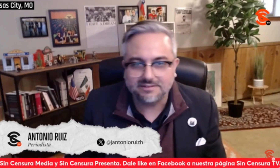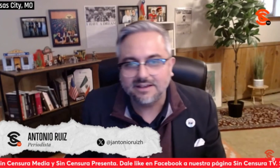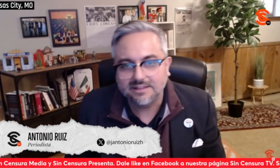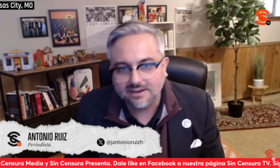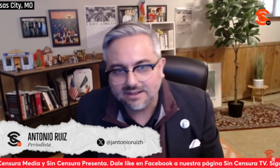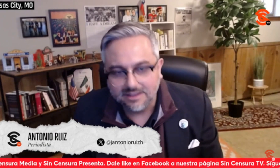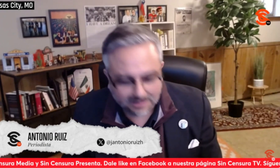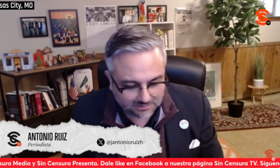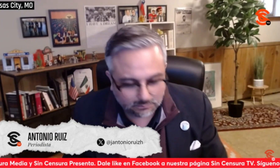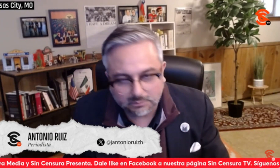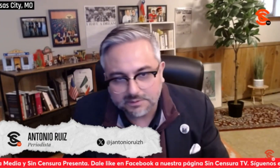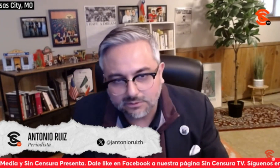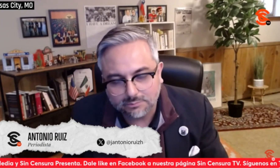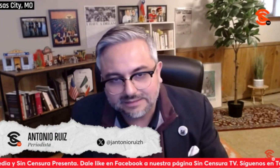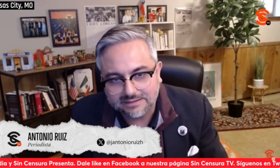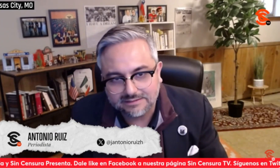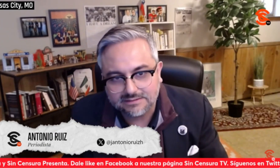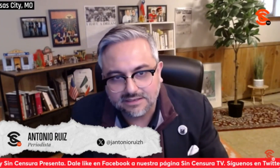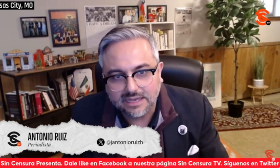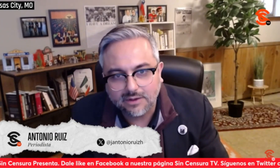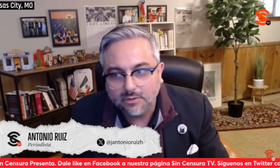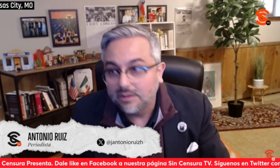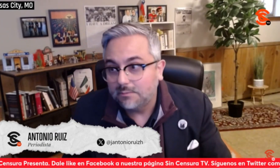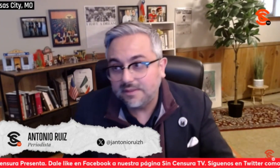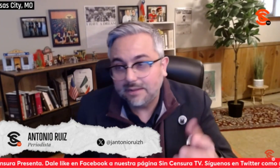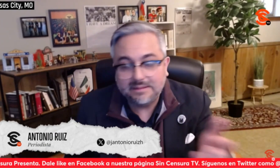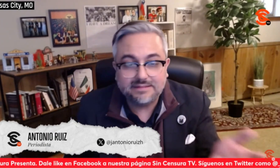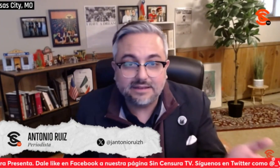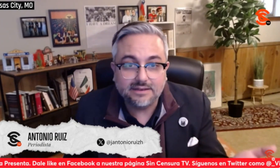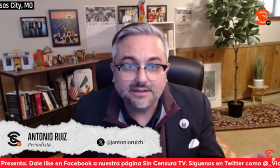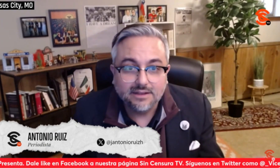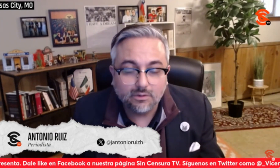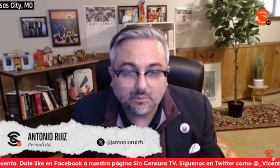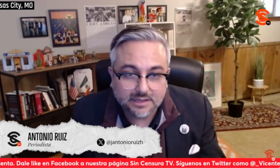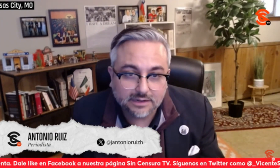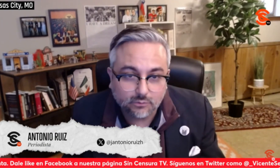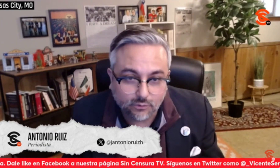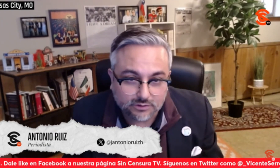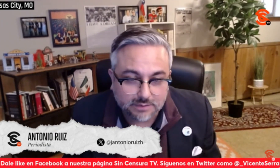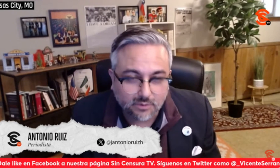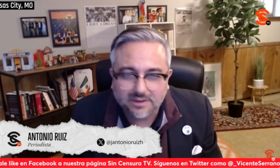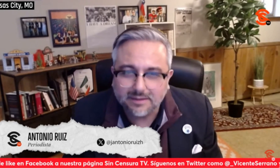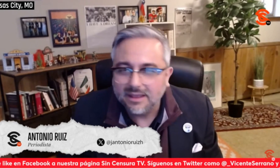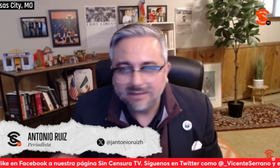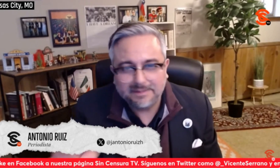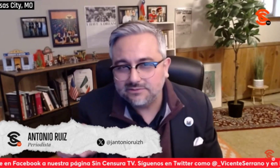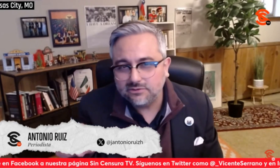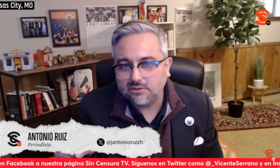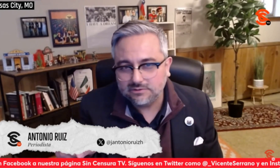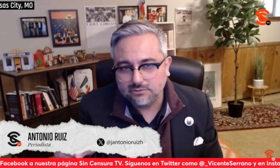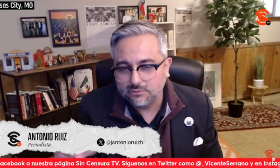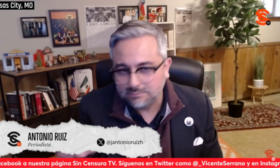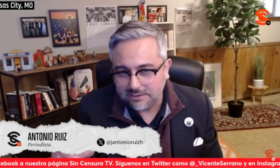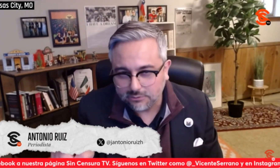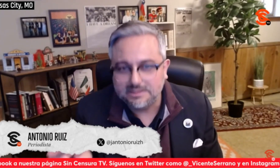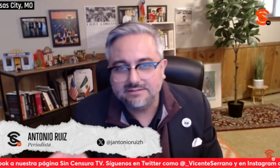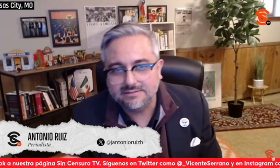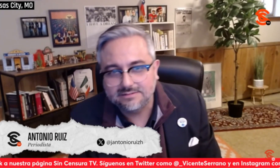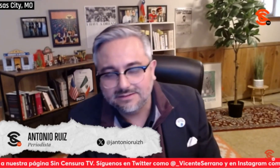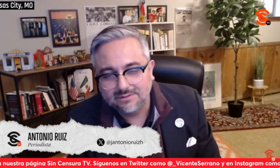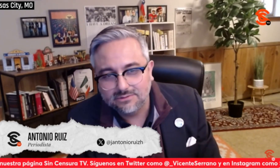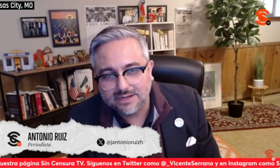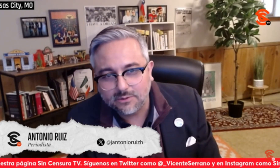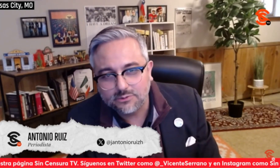que desencadena en el movimiento de los mártires de Chicago. Me viene a la mente alguien como Ricardo Flores Magón, que para estos hijos de su mal